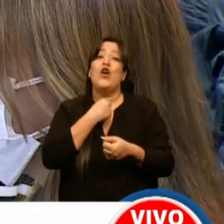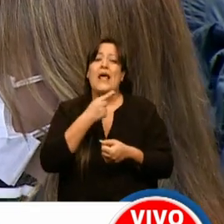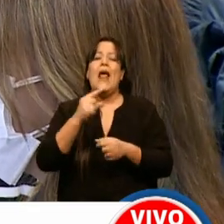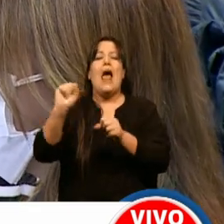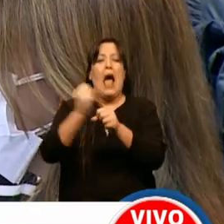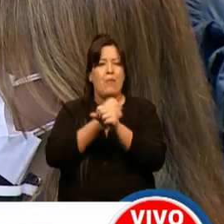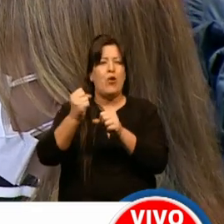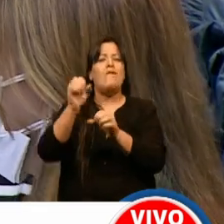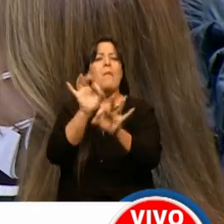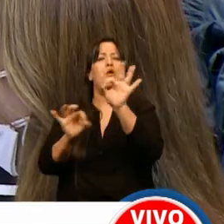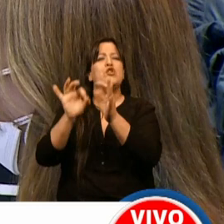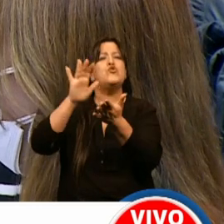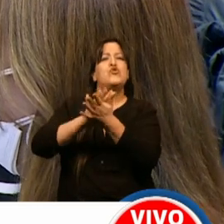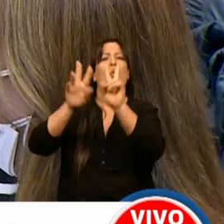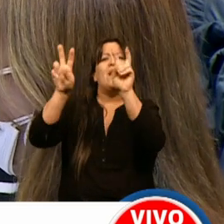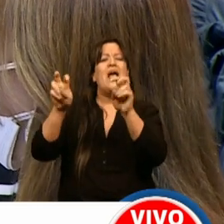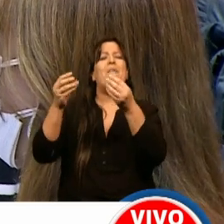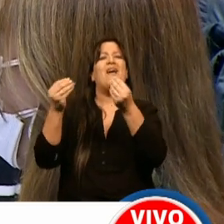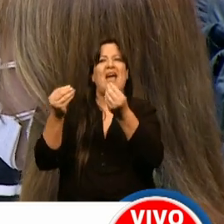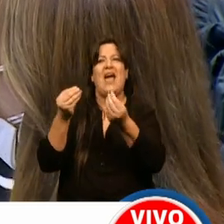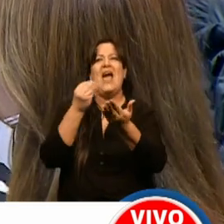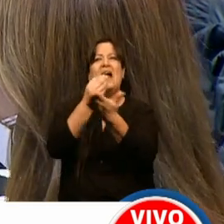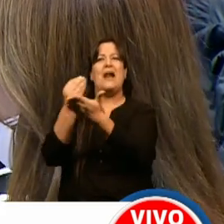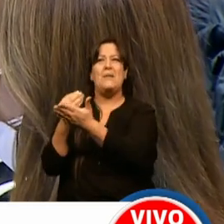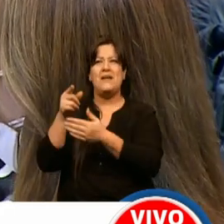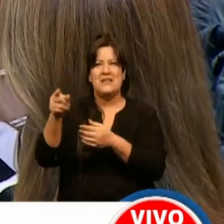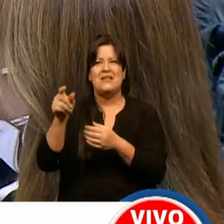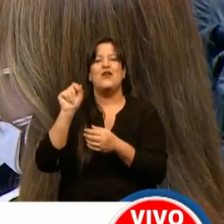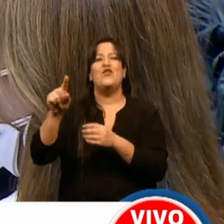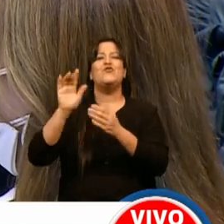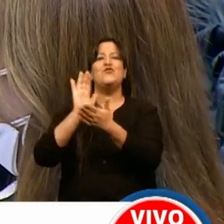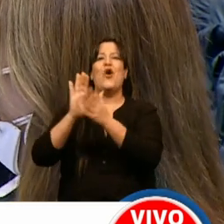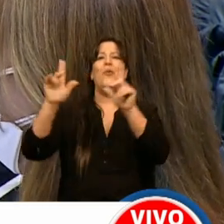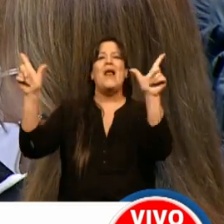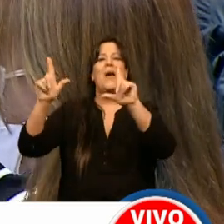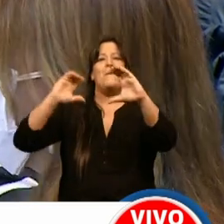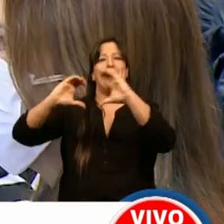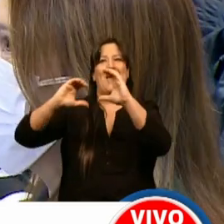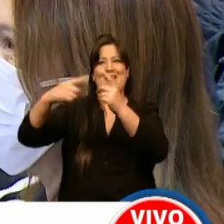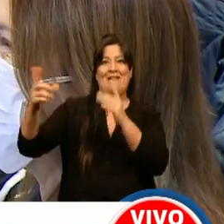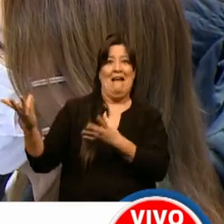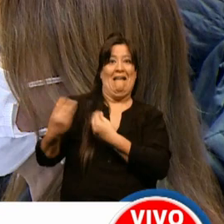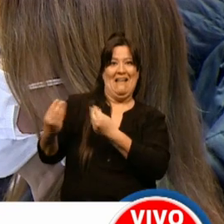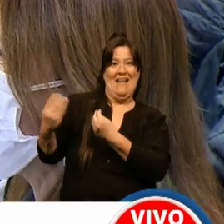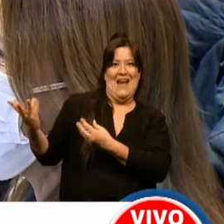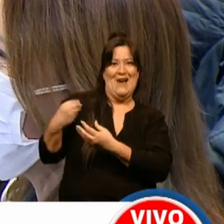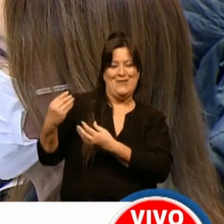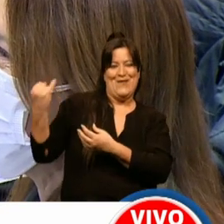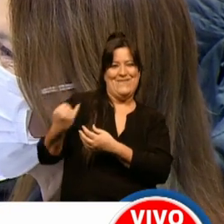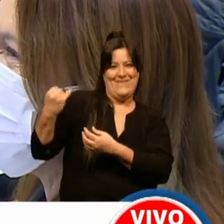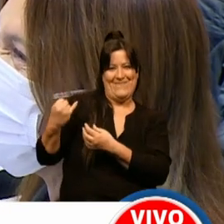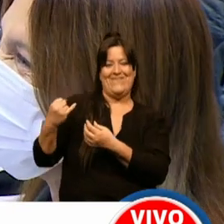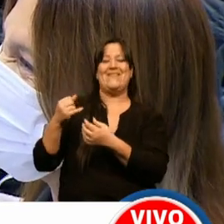también esta representatividad en los medios de comunicación me sopla silvana